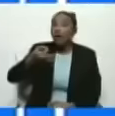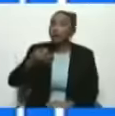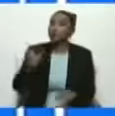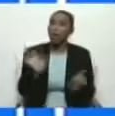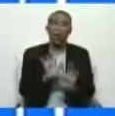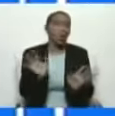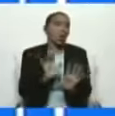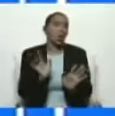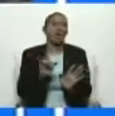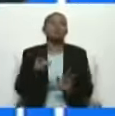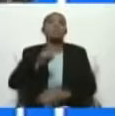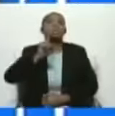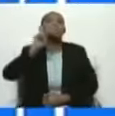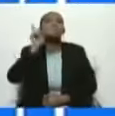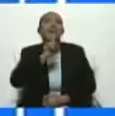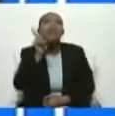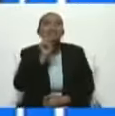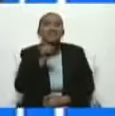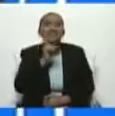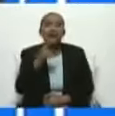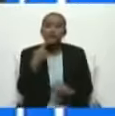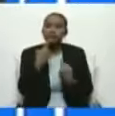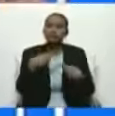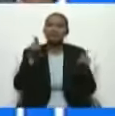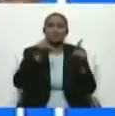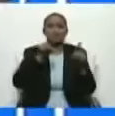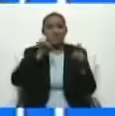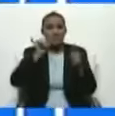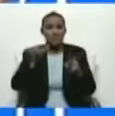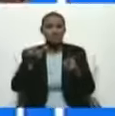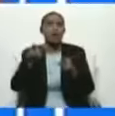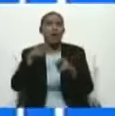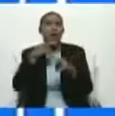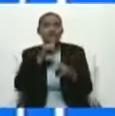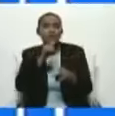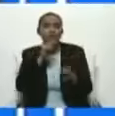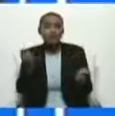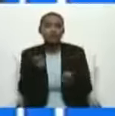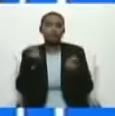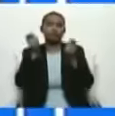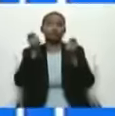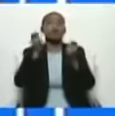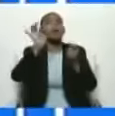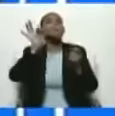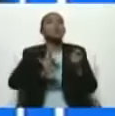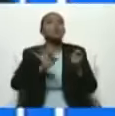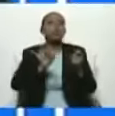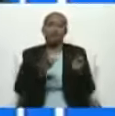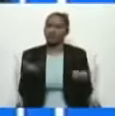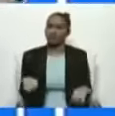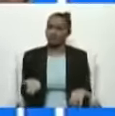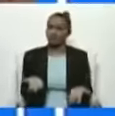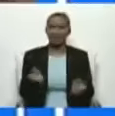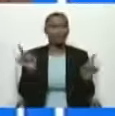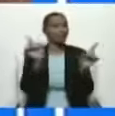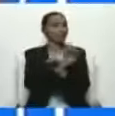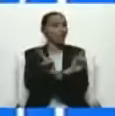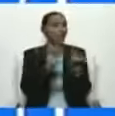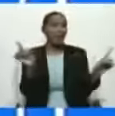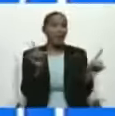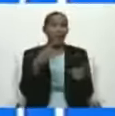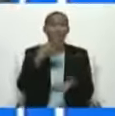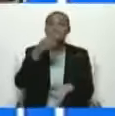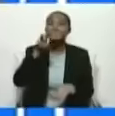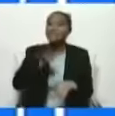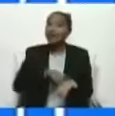pura mentira lo que ese señor dice a esa encuestadora que ayer dijo eso, entonces, bueno, el mandado ya está hecho, pero no es verdad. El